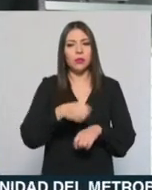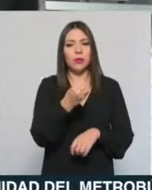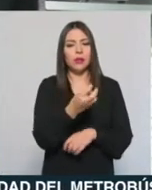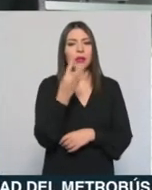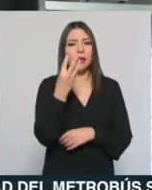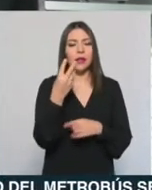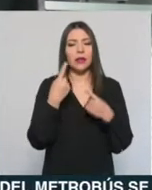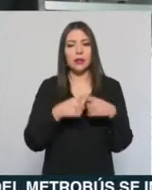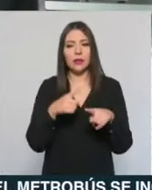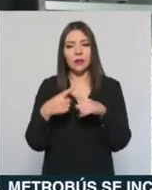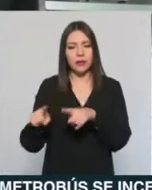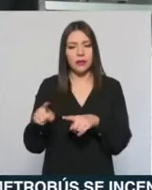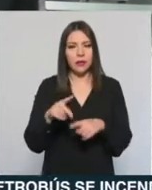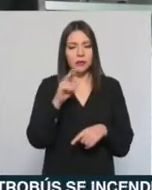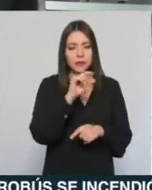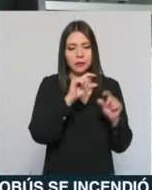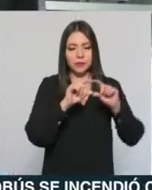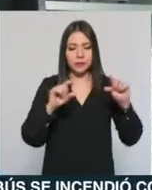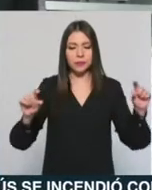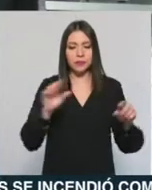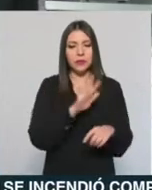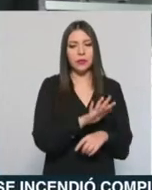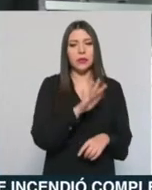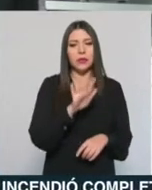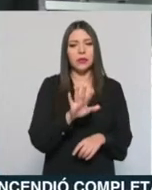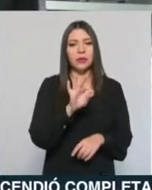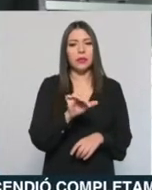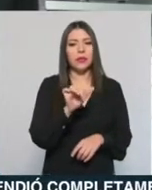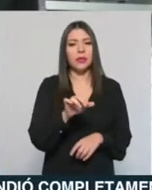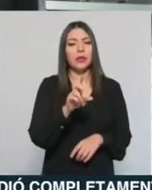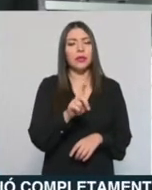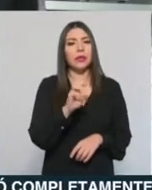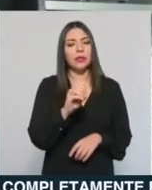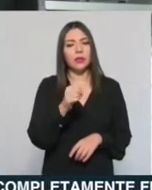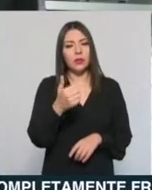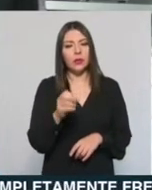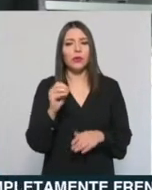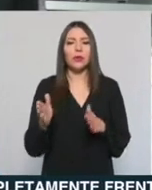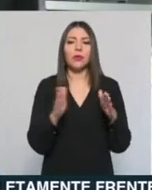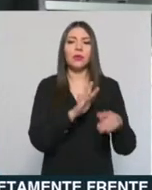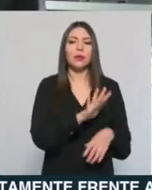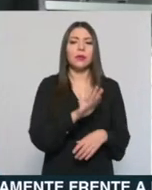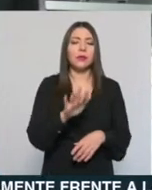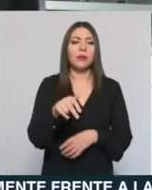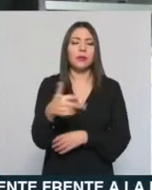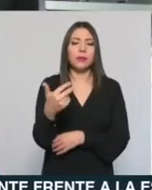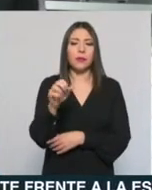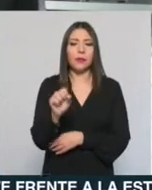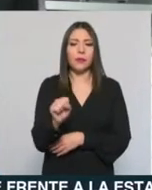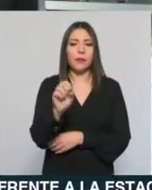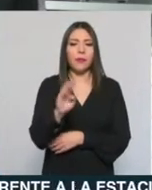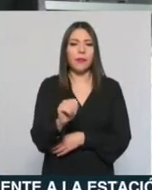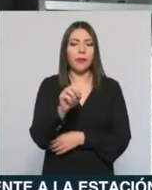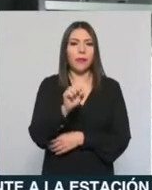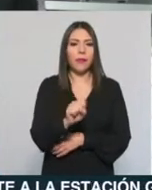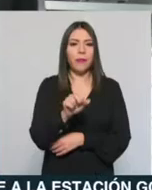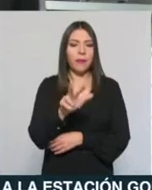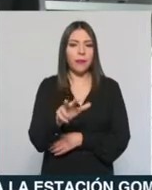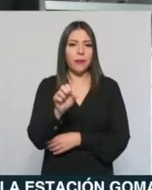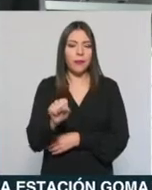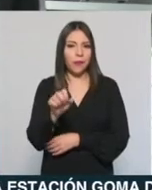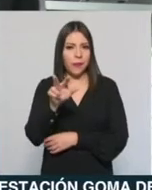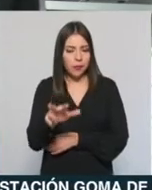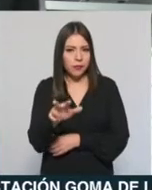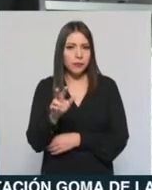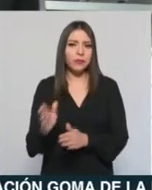líneas, 55 46 30 06, 55 13 69 68